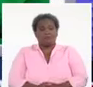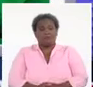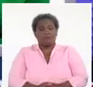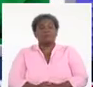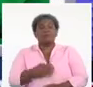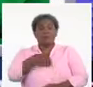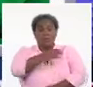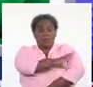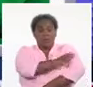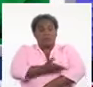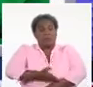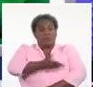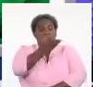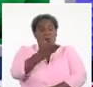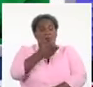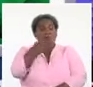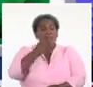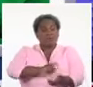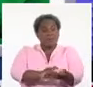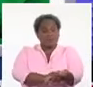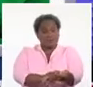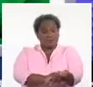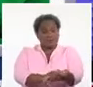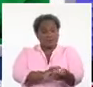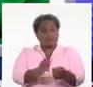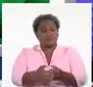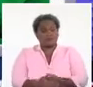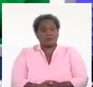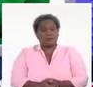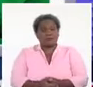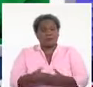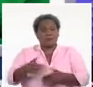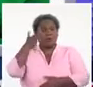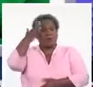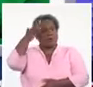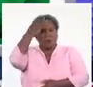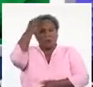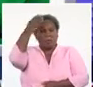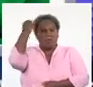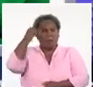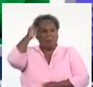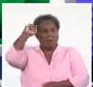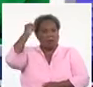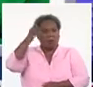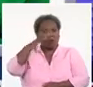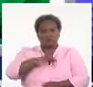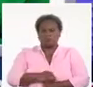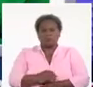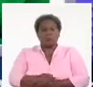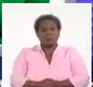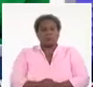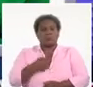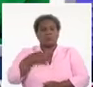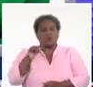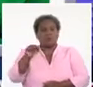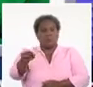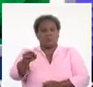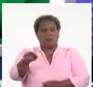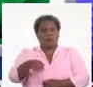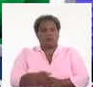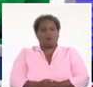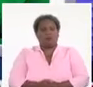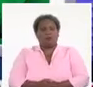hipertensión arterial, diabetes mellitus, demencia senil, una paciente